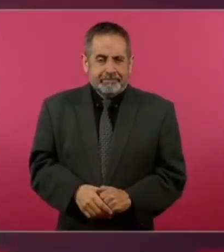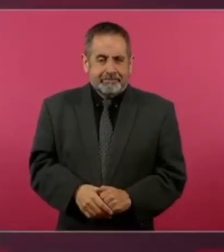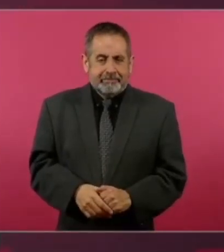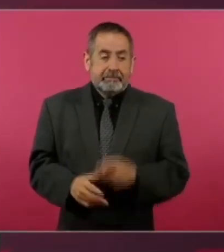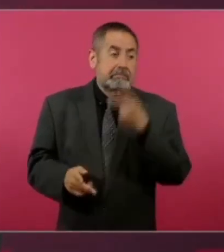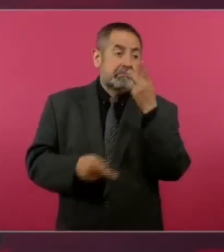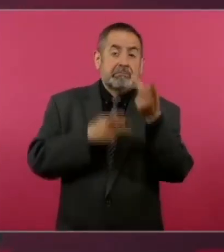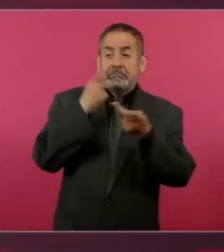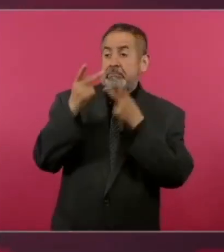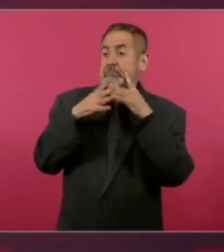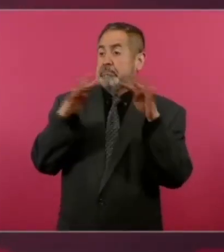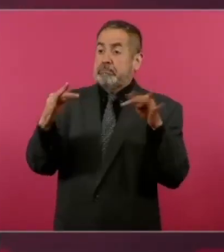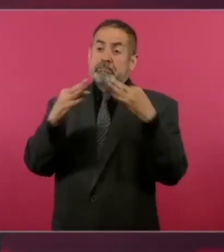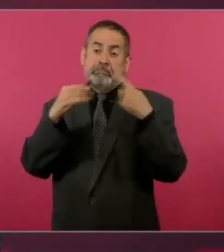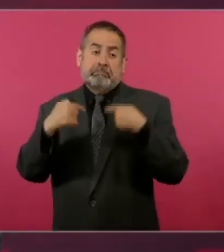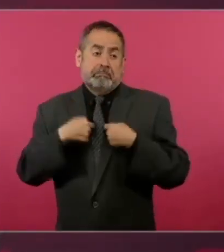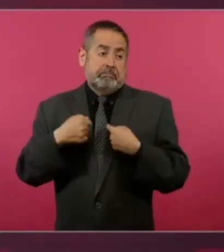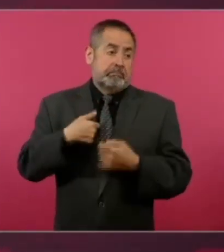Publicidad,